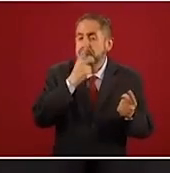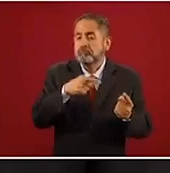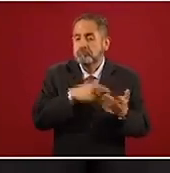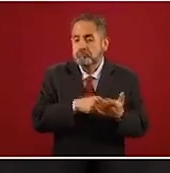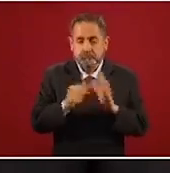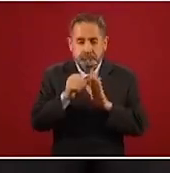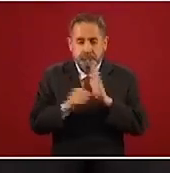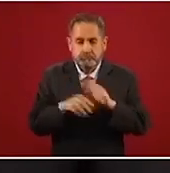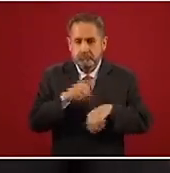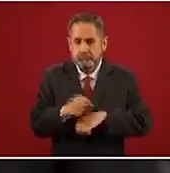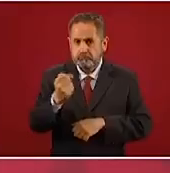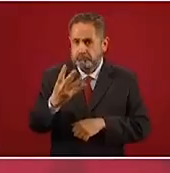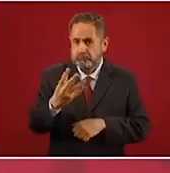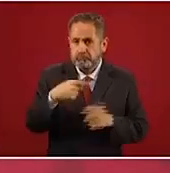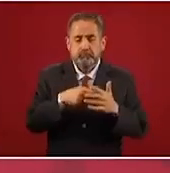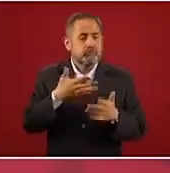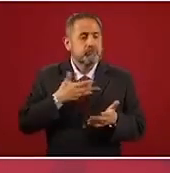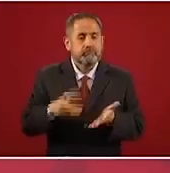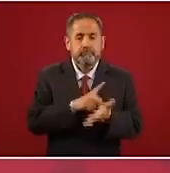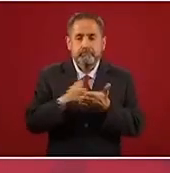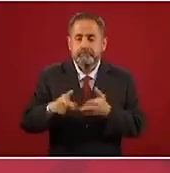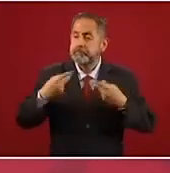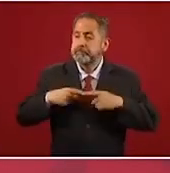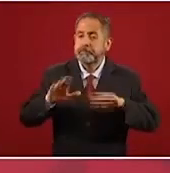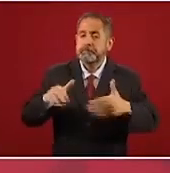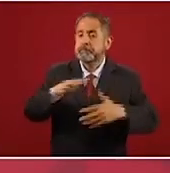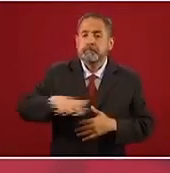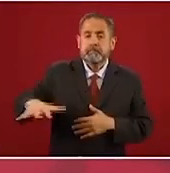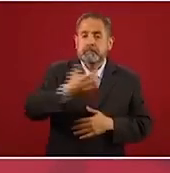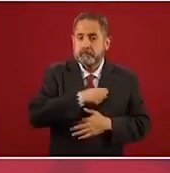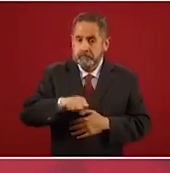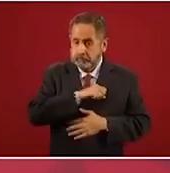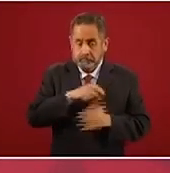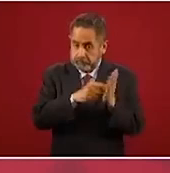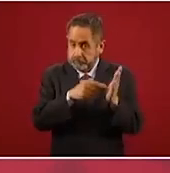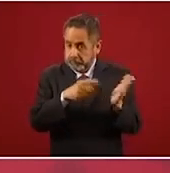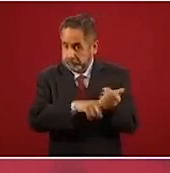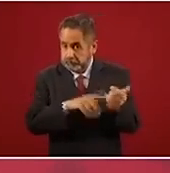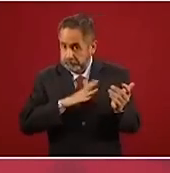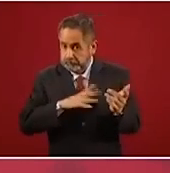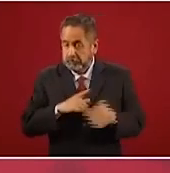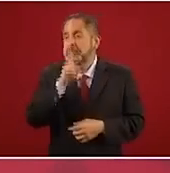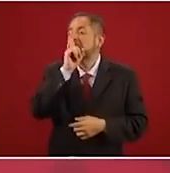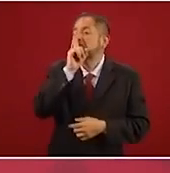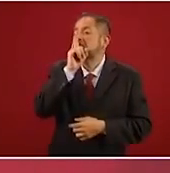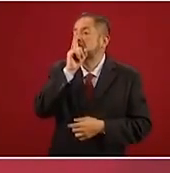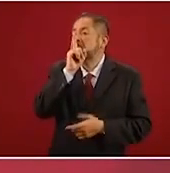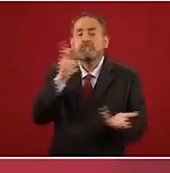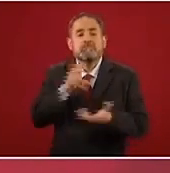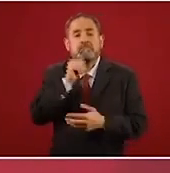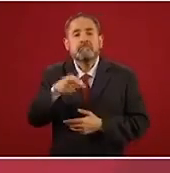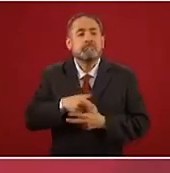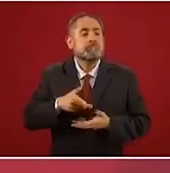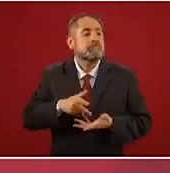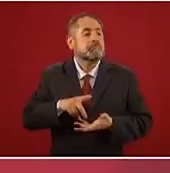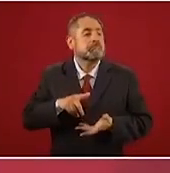en el artículo 4, el derecho del pueblo a la salud? Y fue letra muerta.